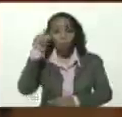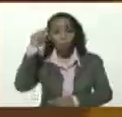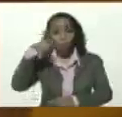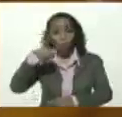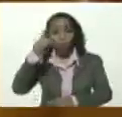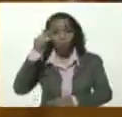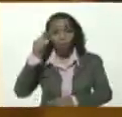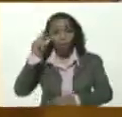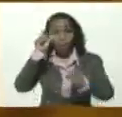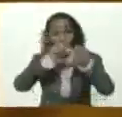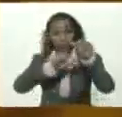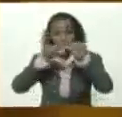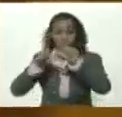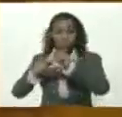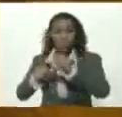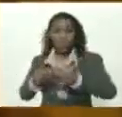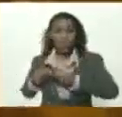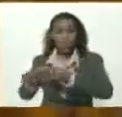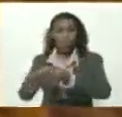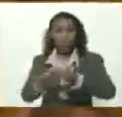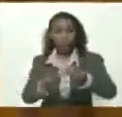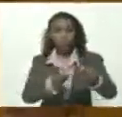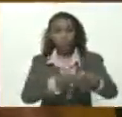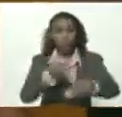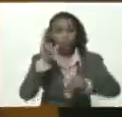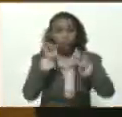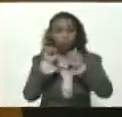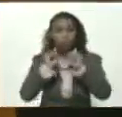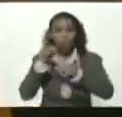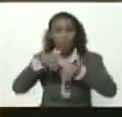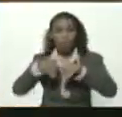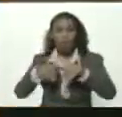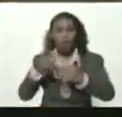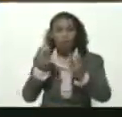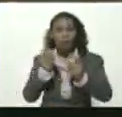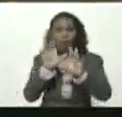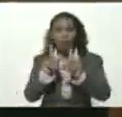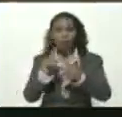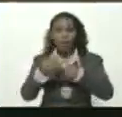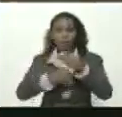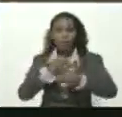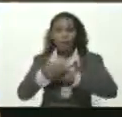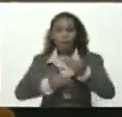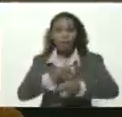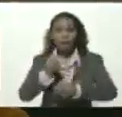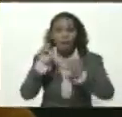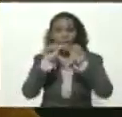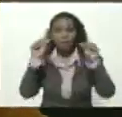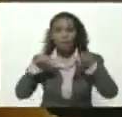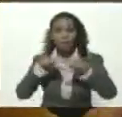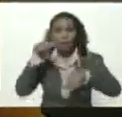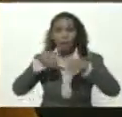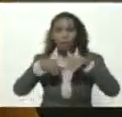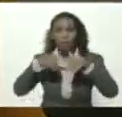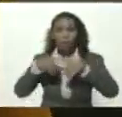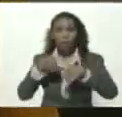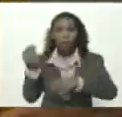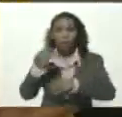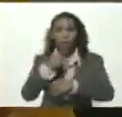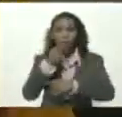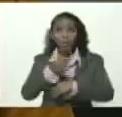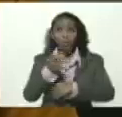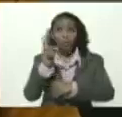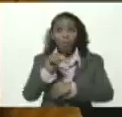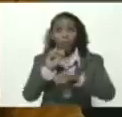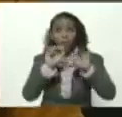la auditoría de predespacho de las máquinas de votación. Esta es la auditoría número 11 que se realiza al sistema electoral. Además, ha indicado que